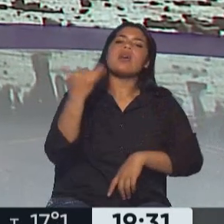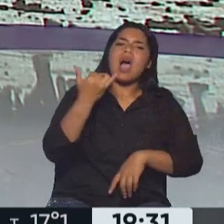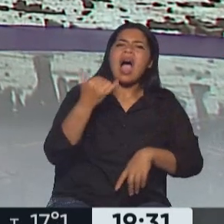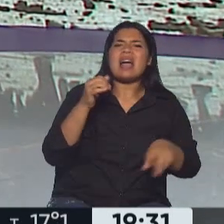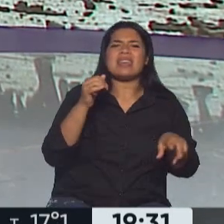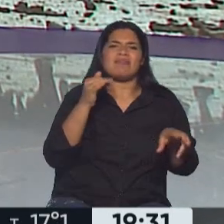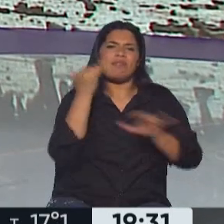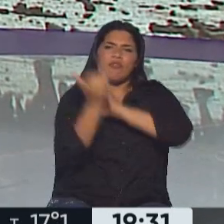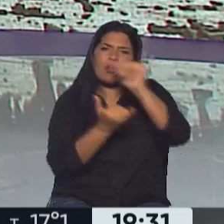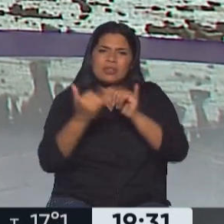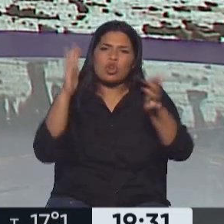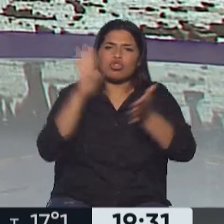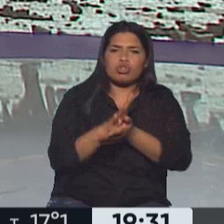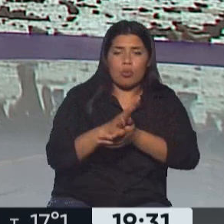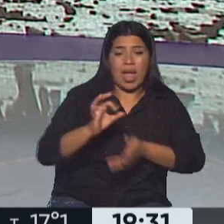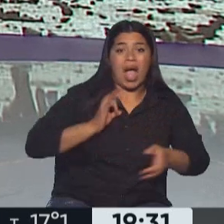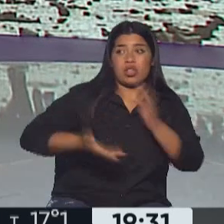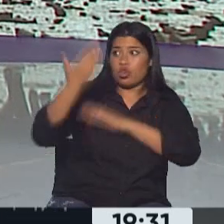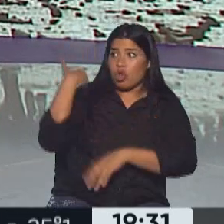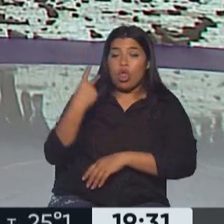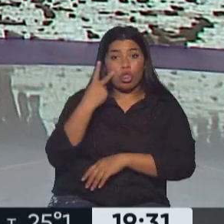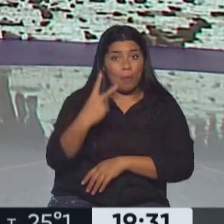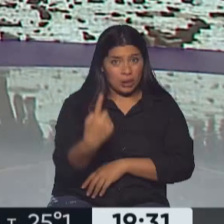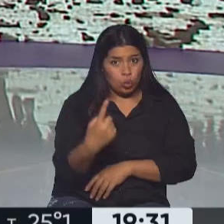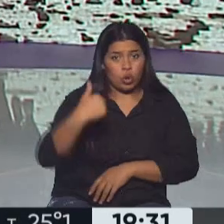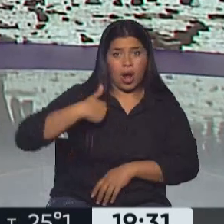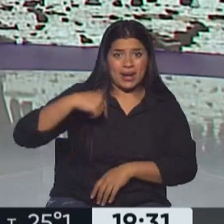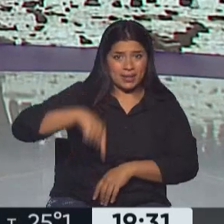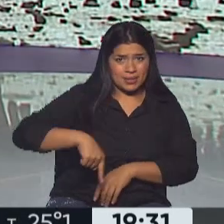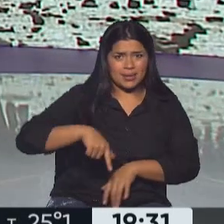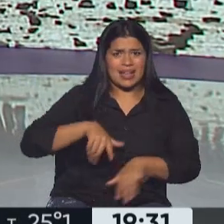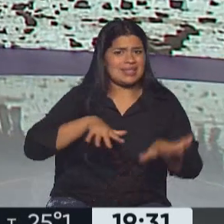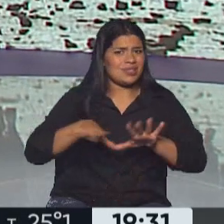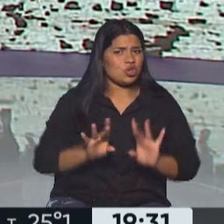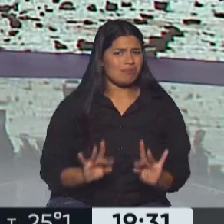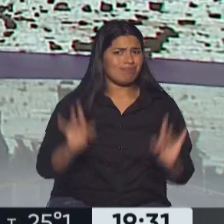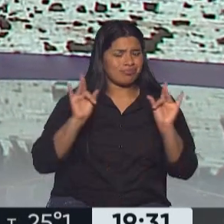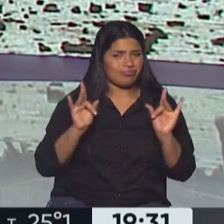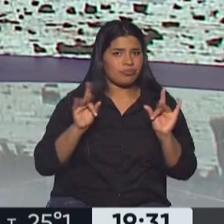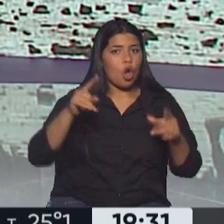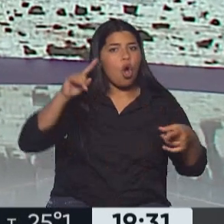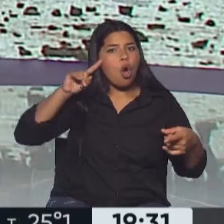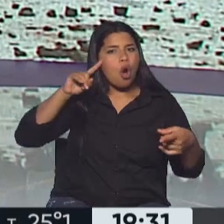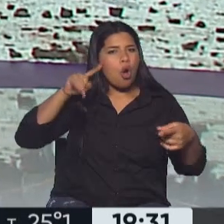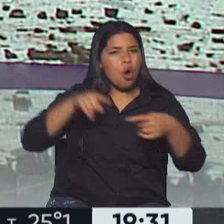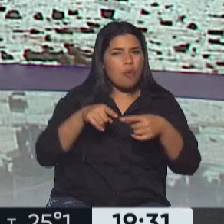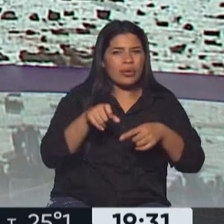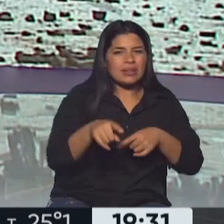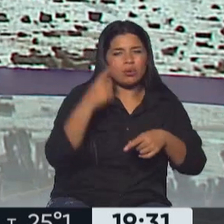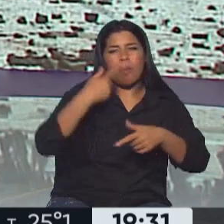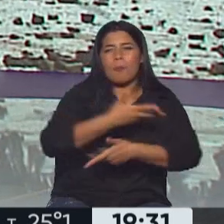eventos trágicos sucedidos en diciembre del año 2001 en Argentina y lo hace con una mirada política social y económica